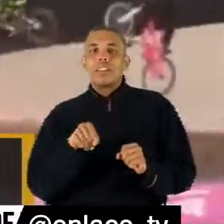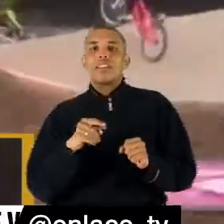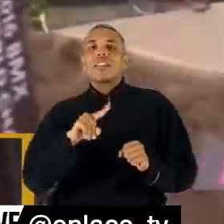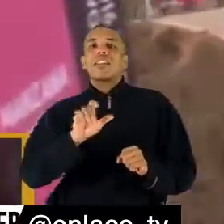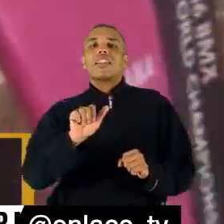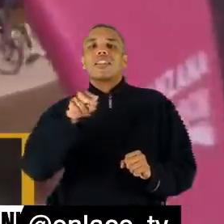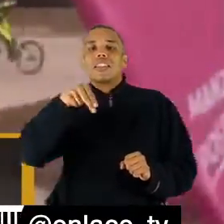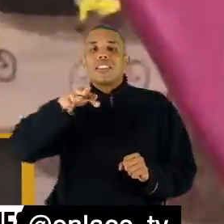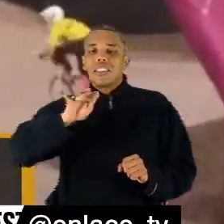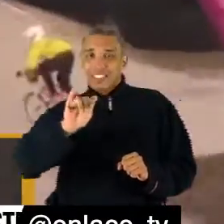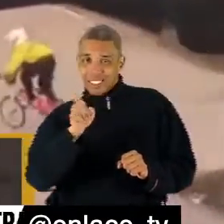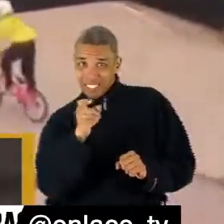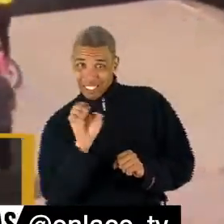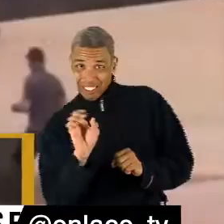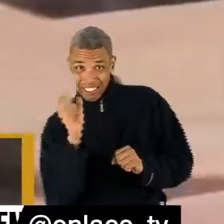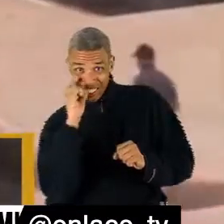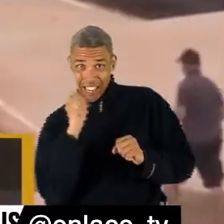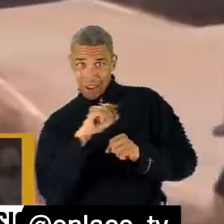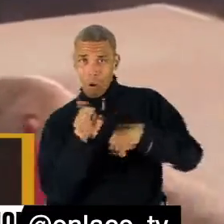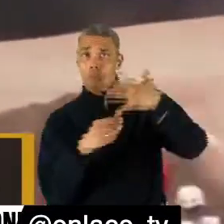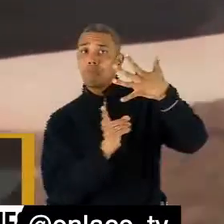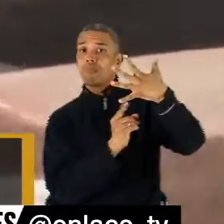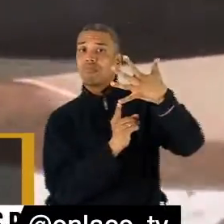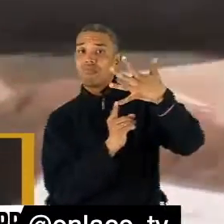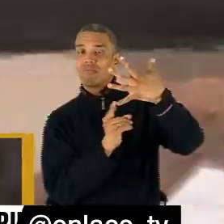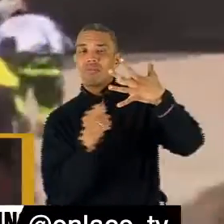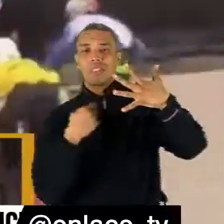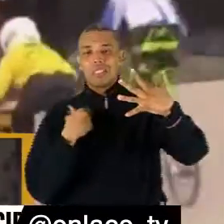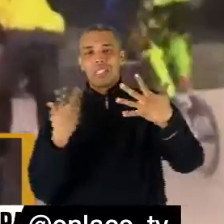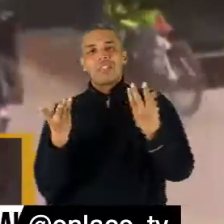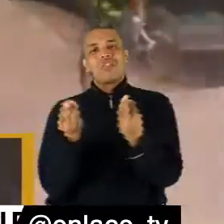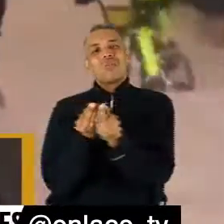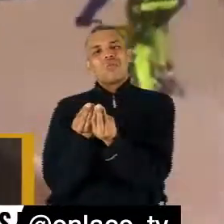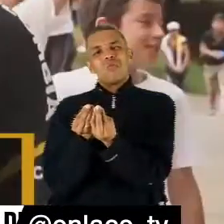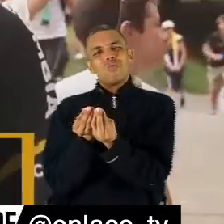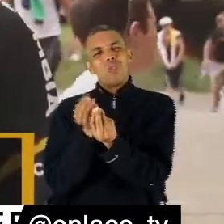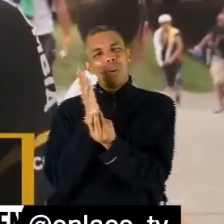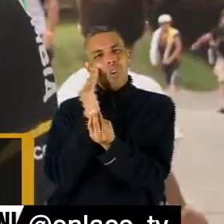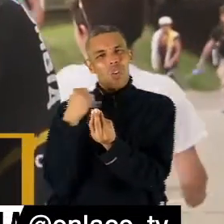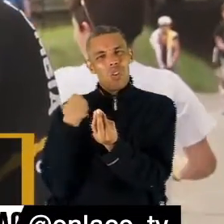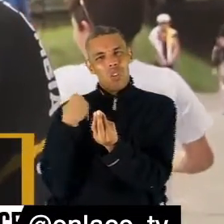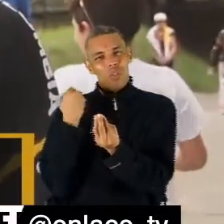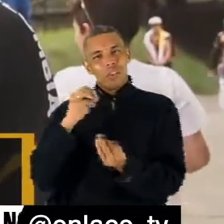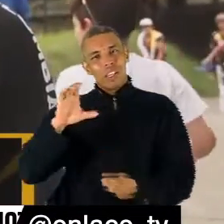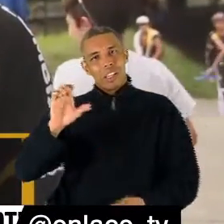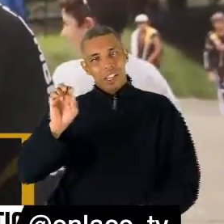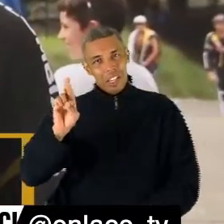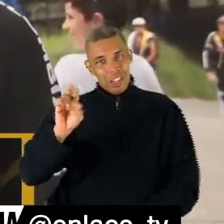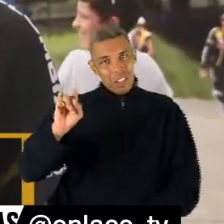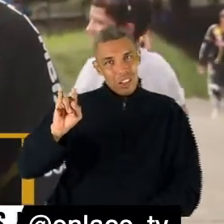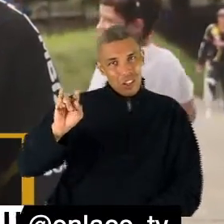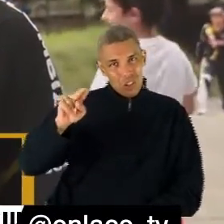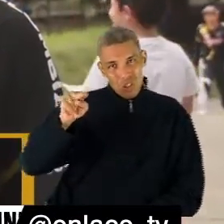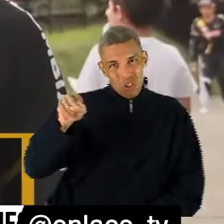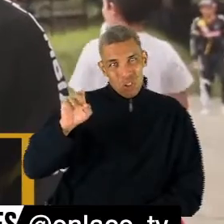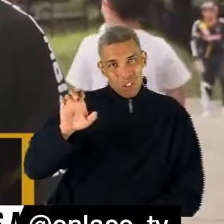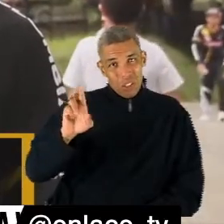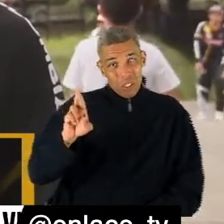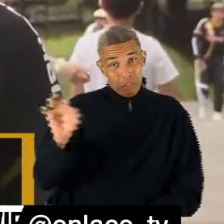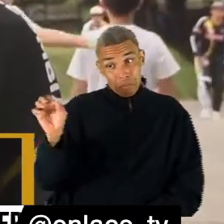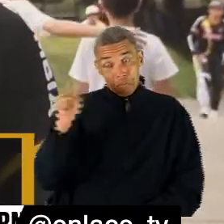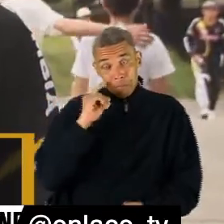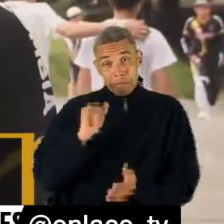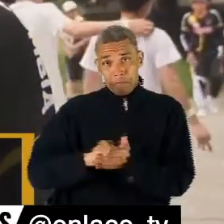quien finalizó en la quinta posición categoría crucero. Fue una competencia muy dura, gracias a Dios alcancé a